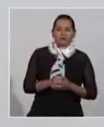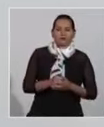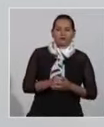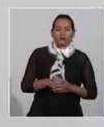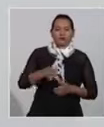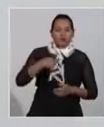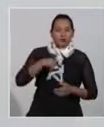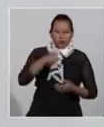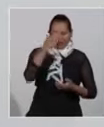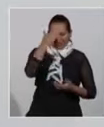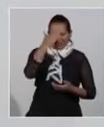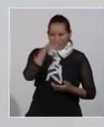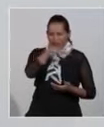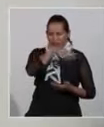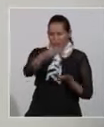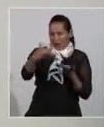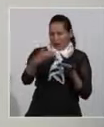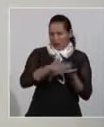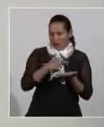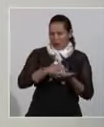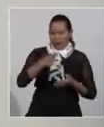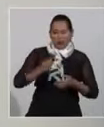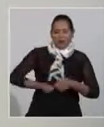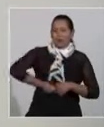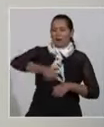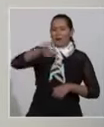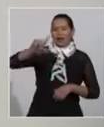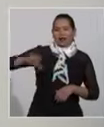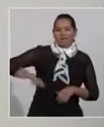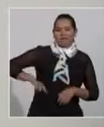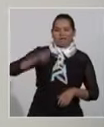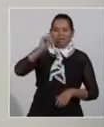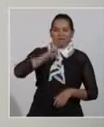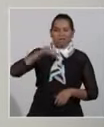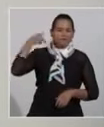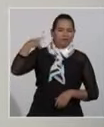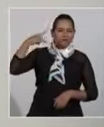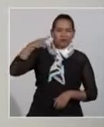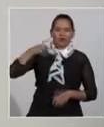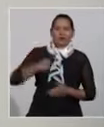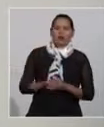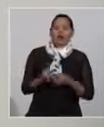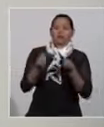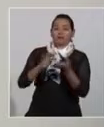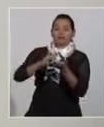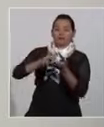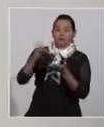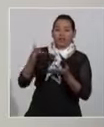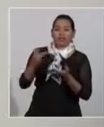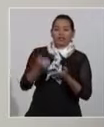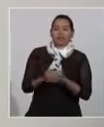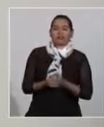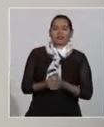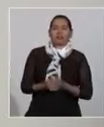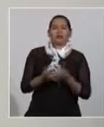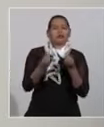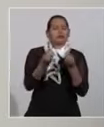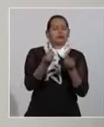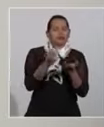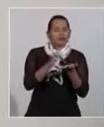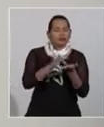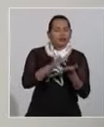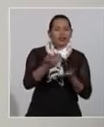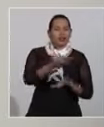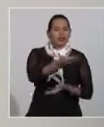gobernadora de Puebla. Muchas gracias, candidata Marta Erika Alonso. Y muchas gracias a ustedes, estimadas